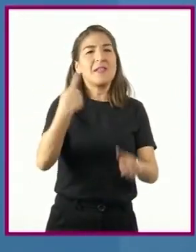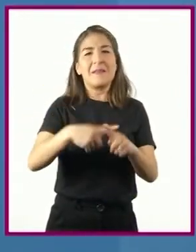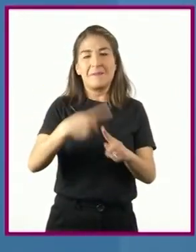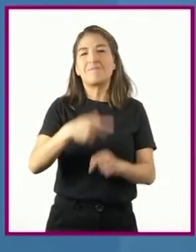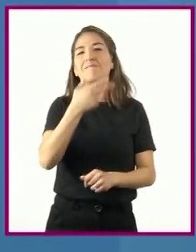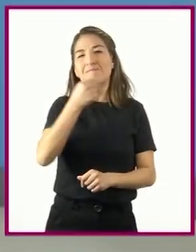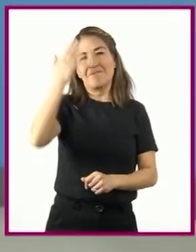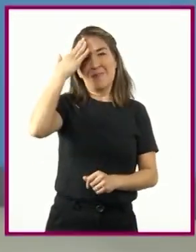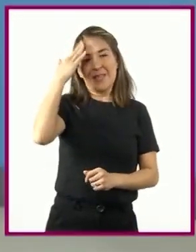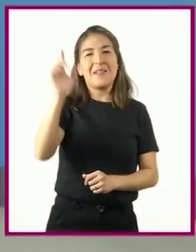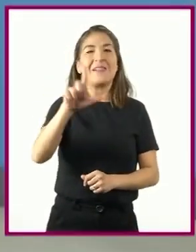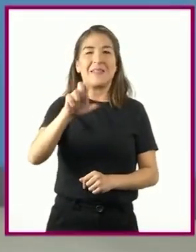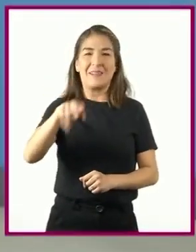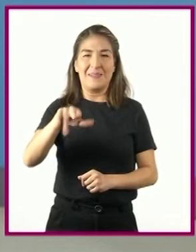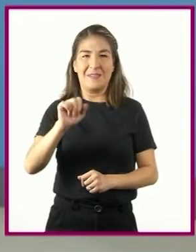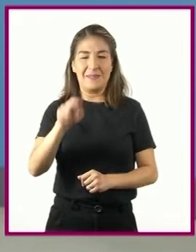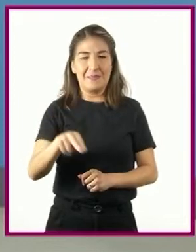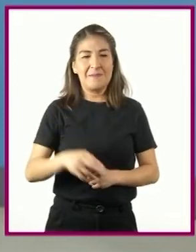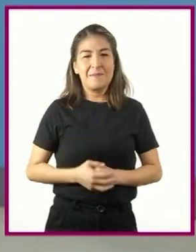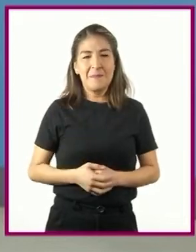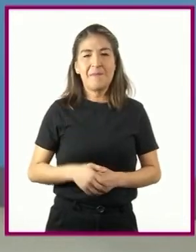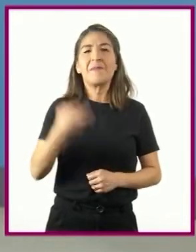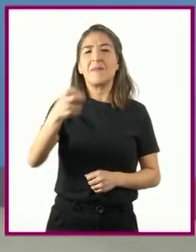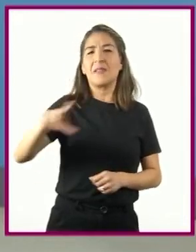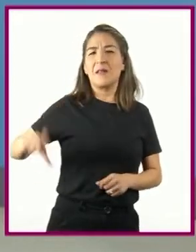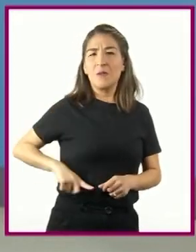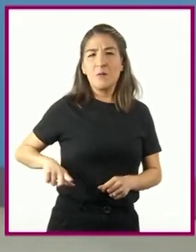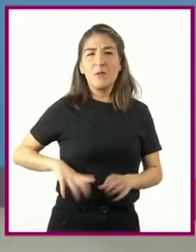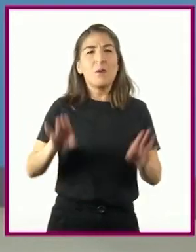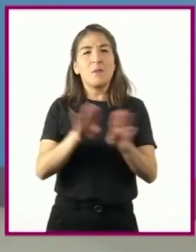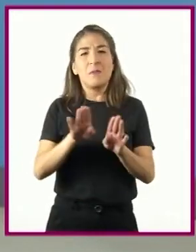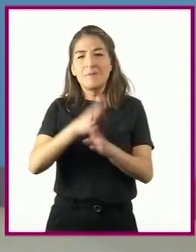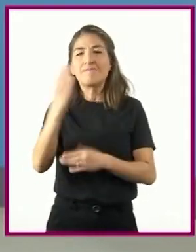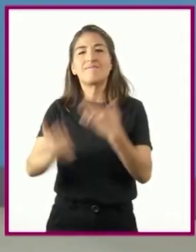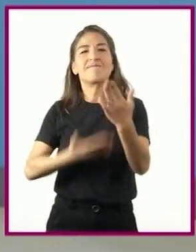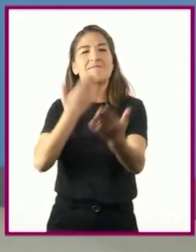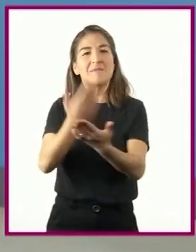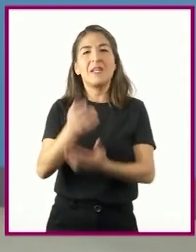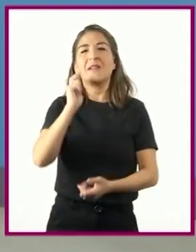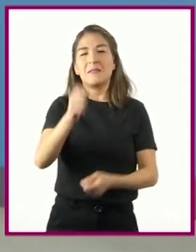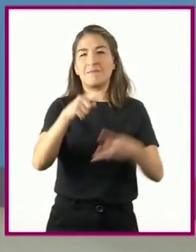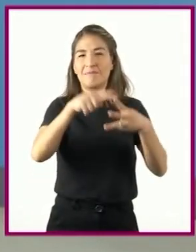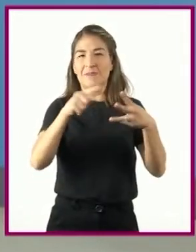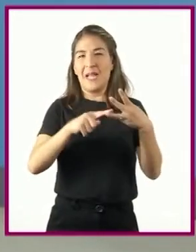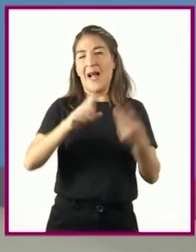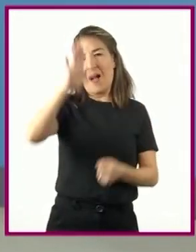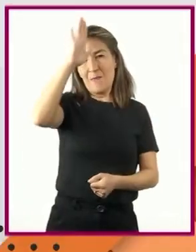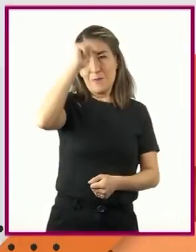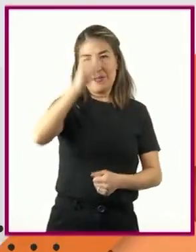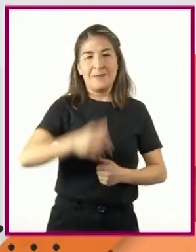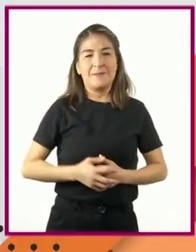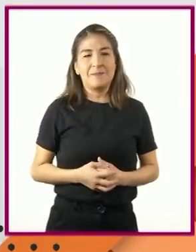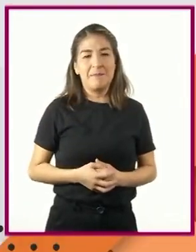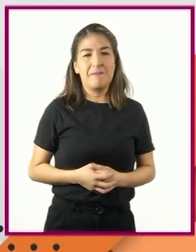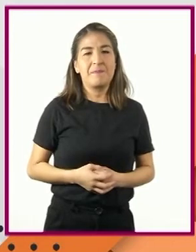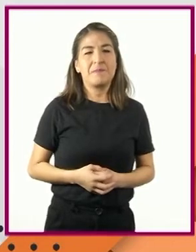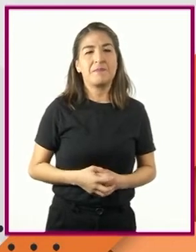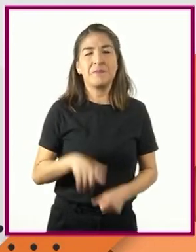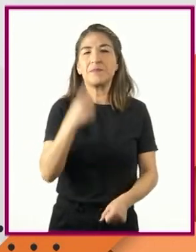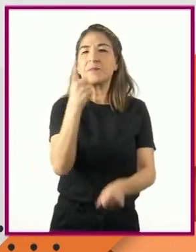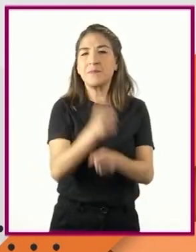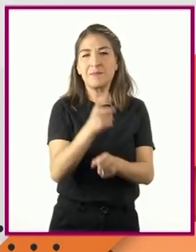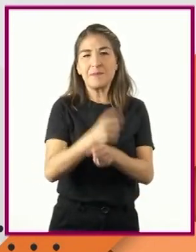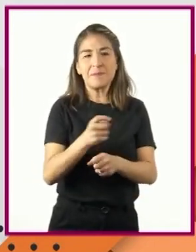Lenin. El gobierno leninista expidió 3 decretos. El primero de